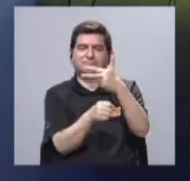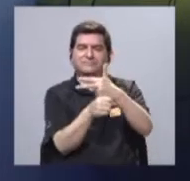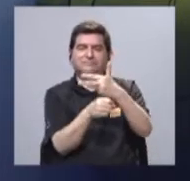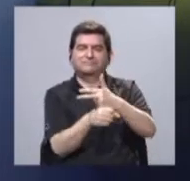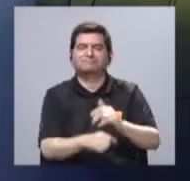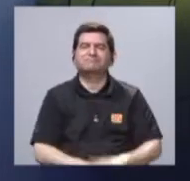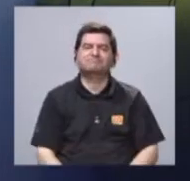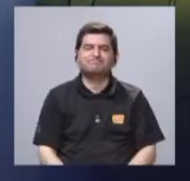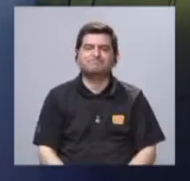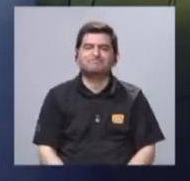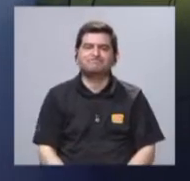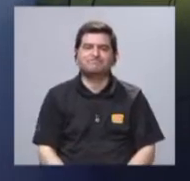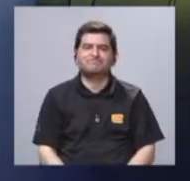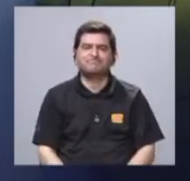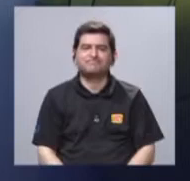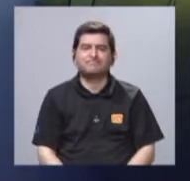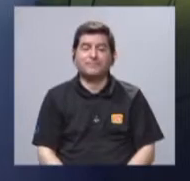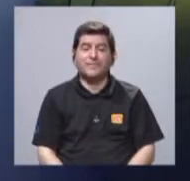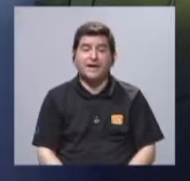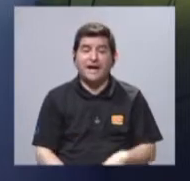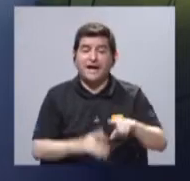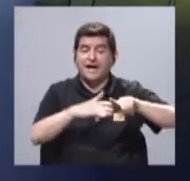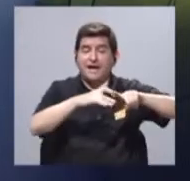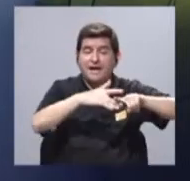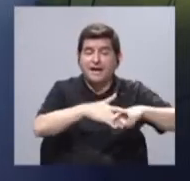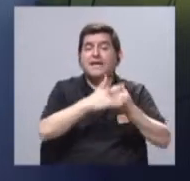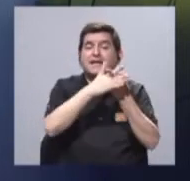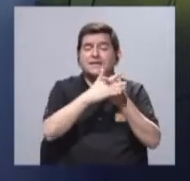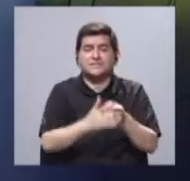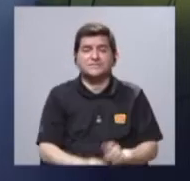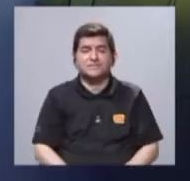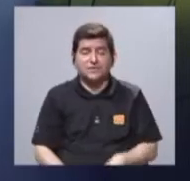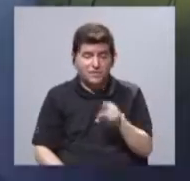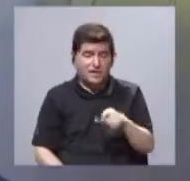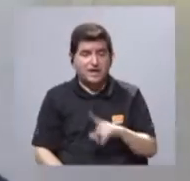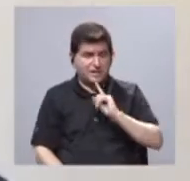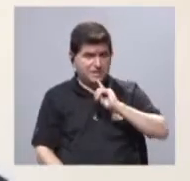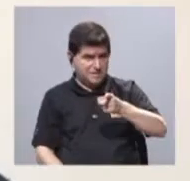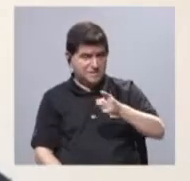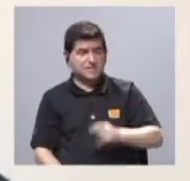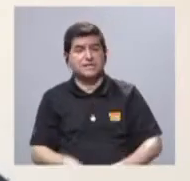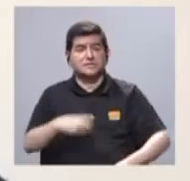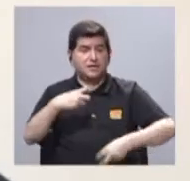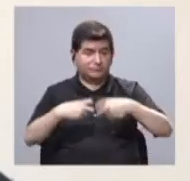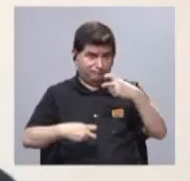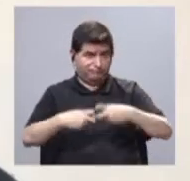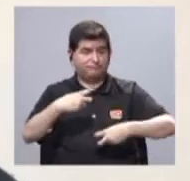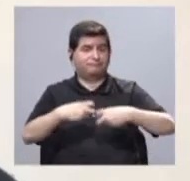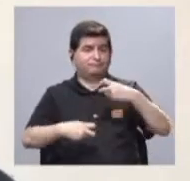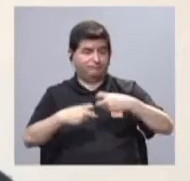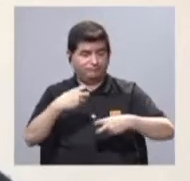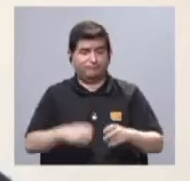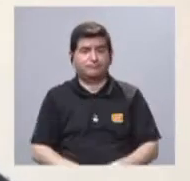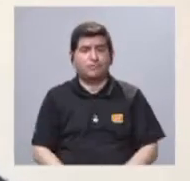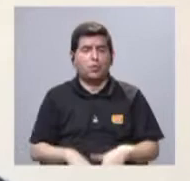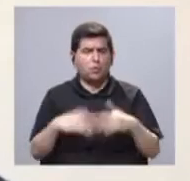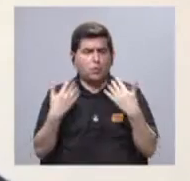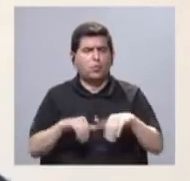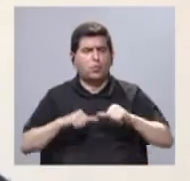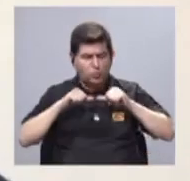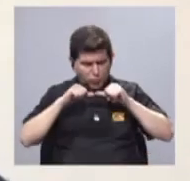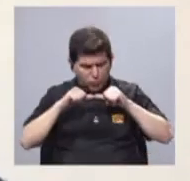guatemalteca. Y en este sentido dieron inicio estas declaraciones a un conflicto